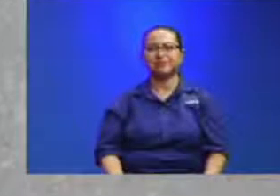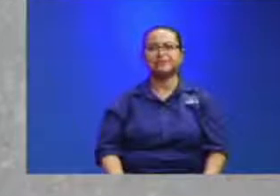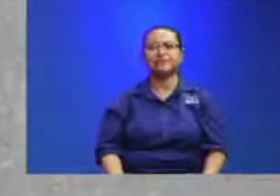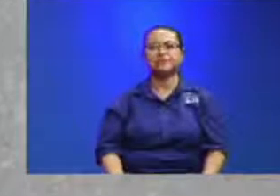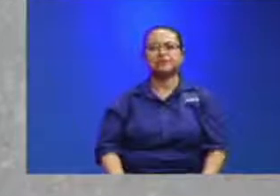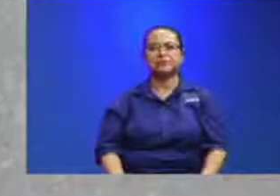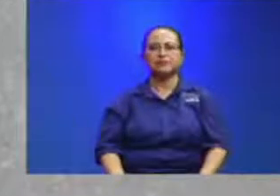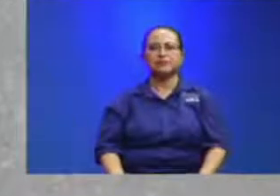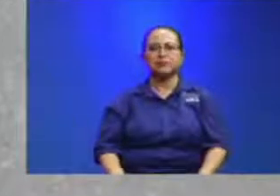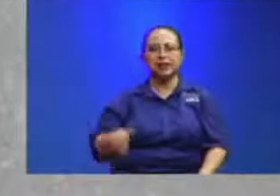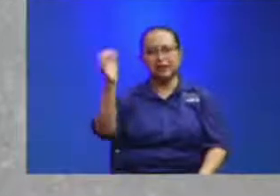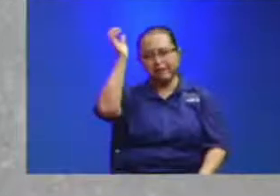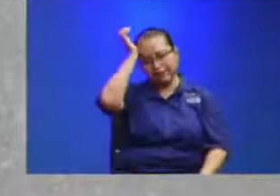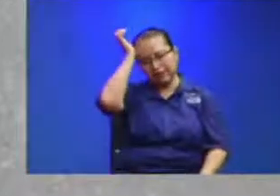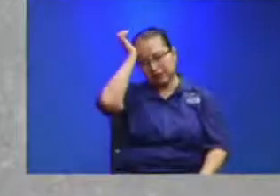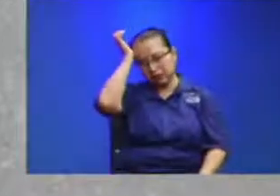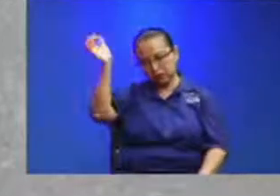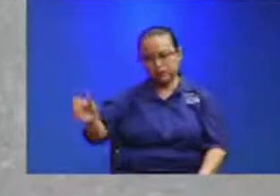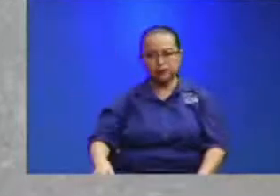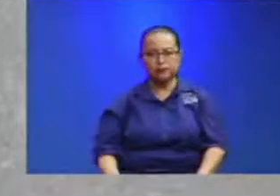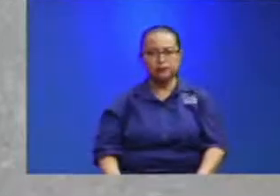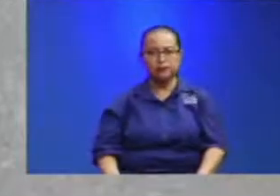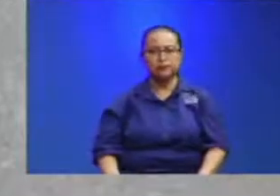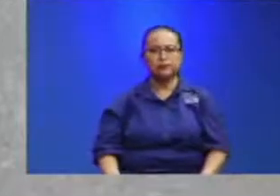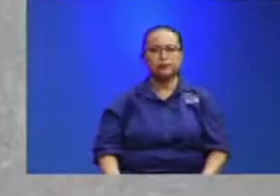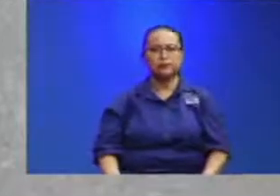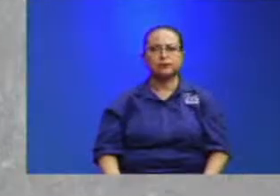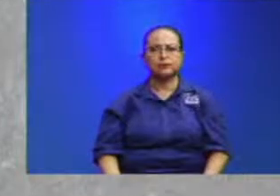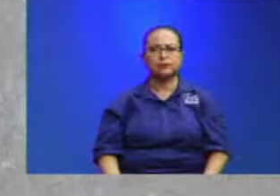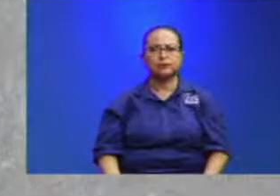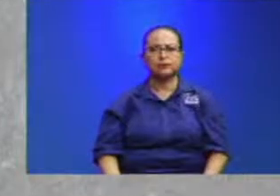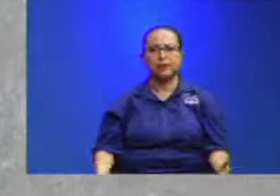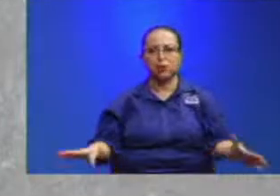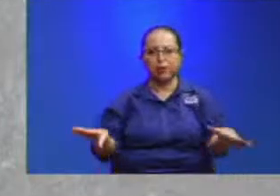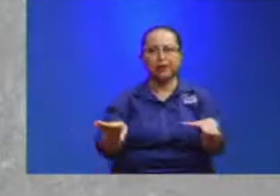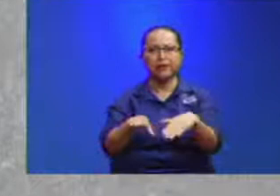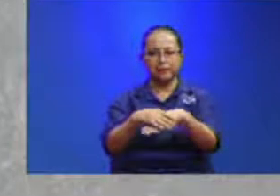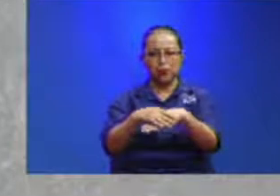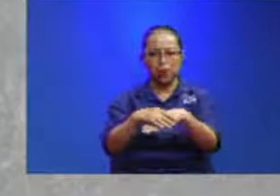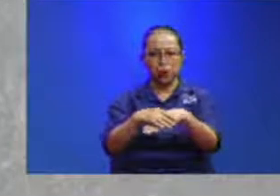phillips de la entonces será un matrimonio